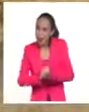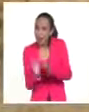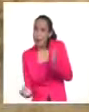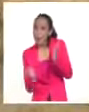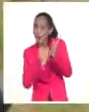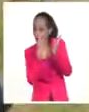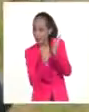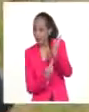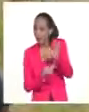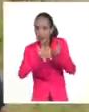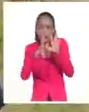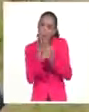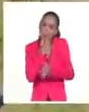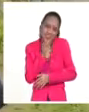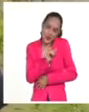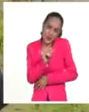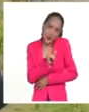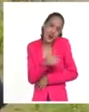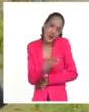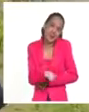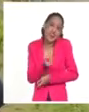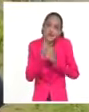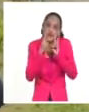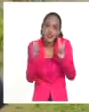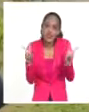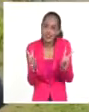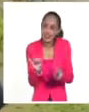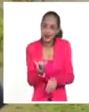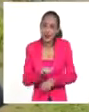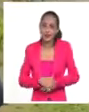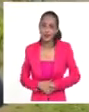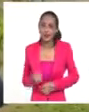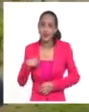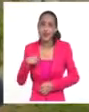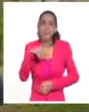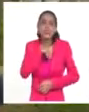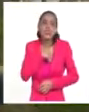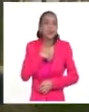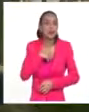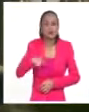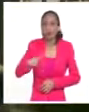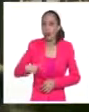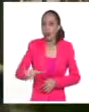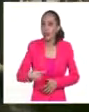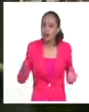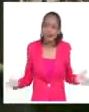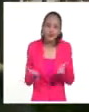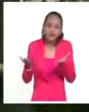incluyas todo. Es un cuadro vivo que yo siento que estoy pintando permanentemente.